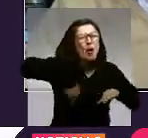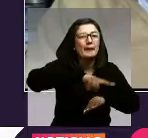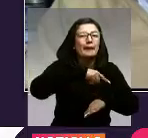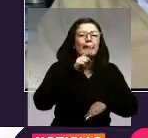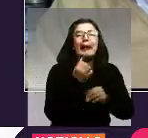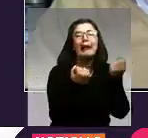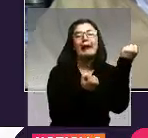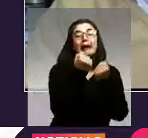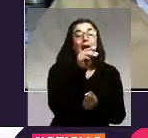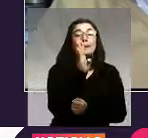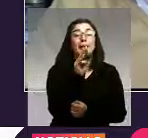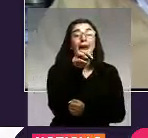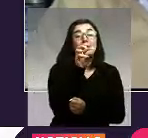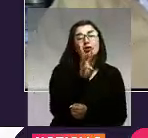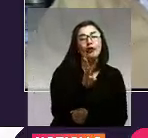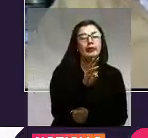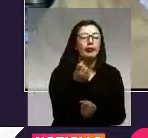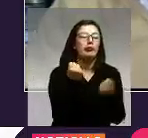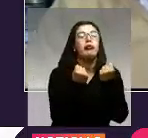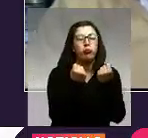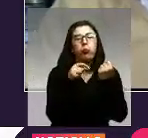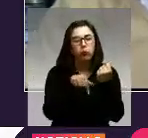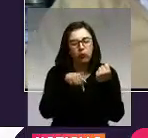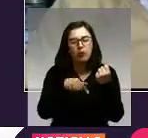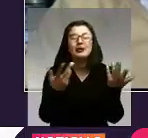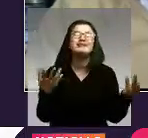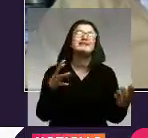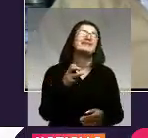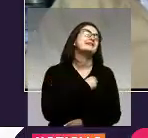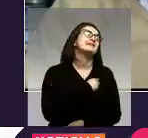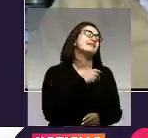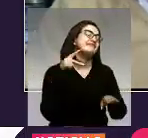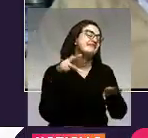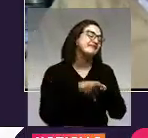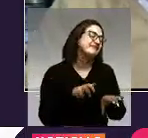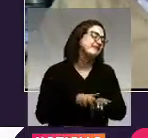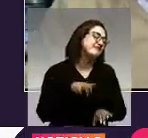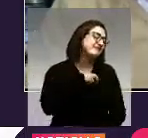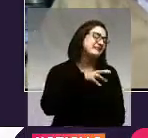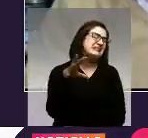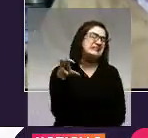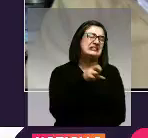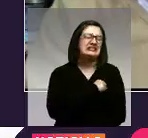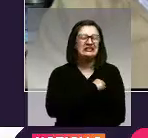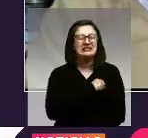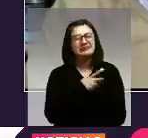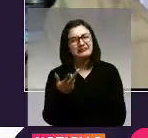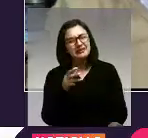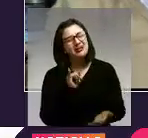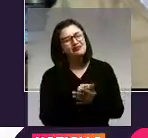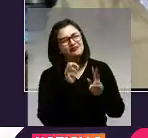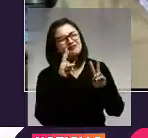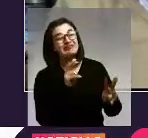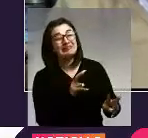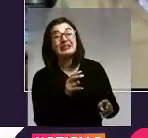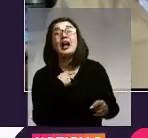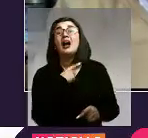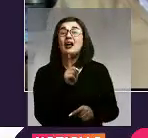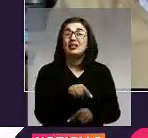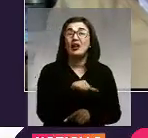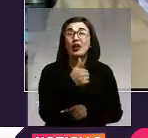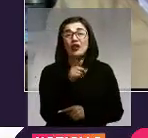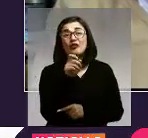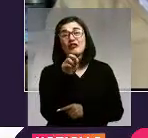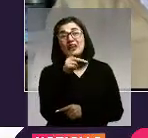BMW pues no quiso funcionar más, y fue un retiro para el colombiano Juan Pablo Montoya. Compartir que allí también había llegado Fernando Alonso